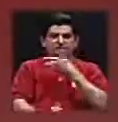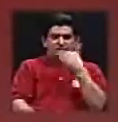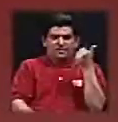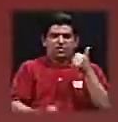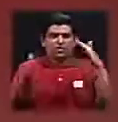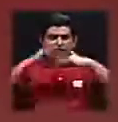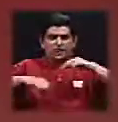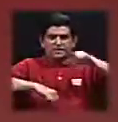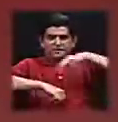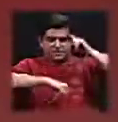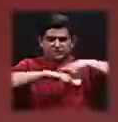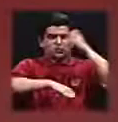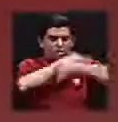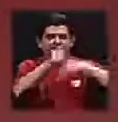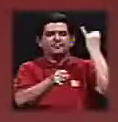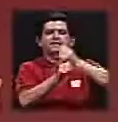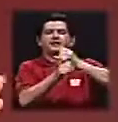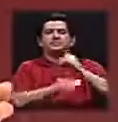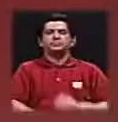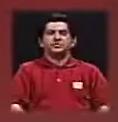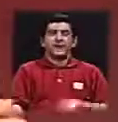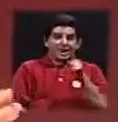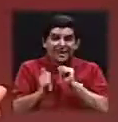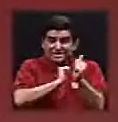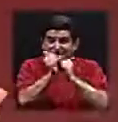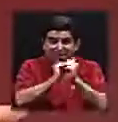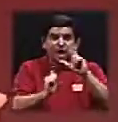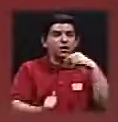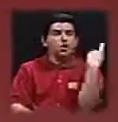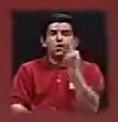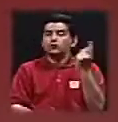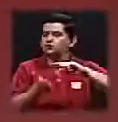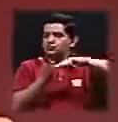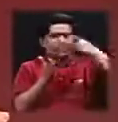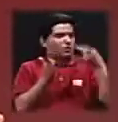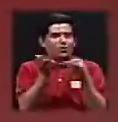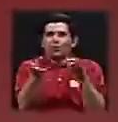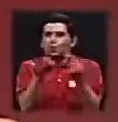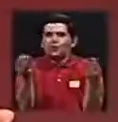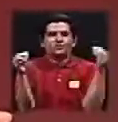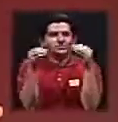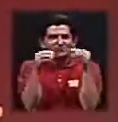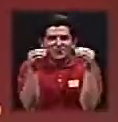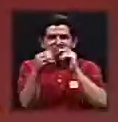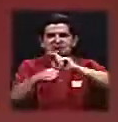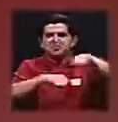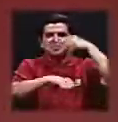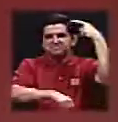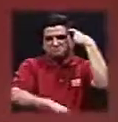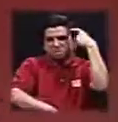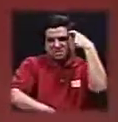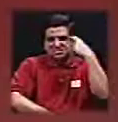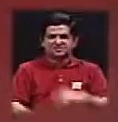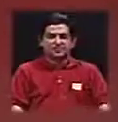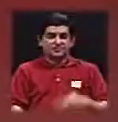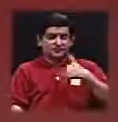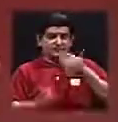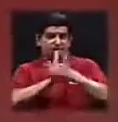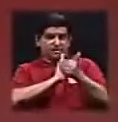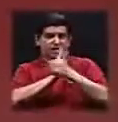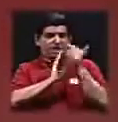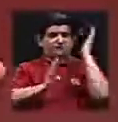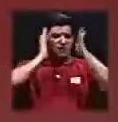plano nacional e internacional. Y esa competitividad no solamente se refiere pues a producir más como regularmente se piensa, sino tener